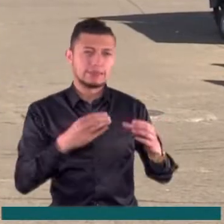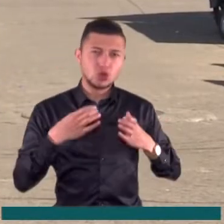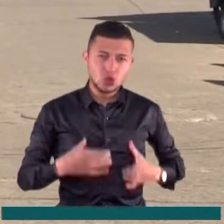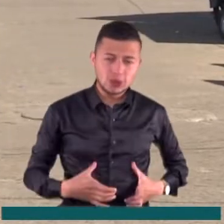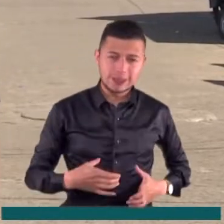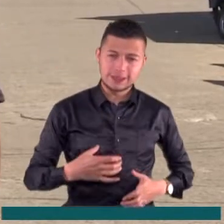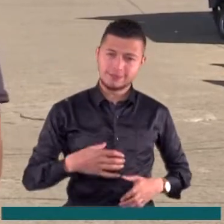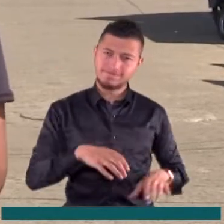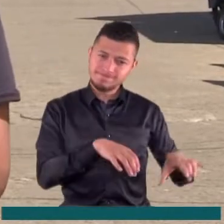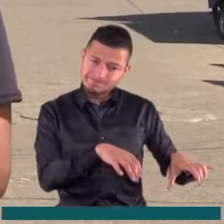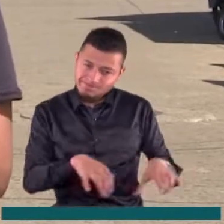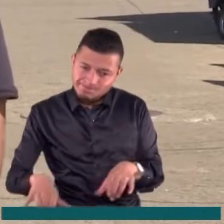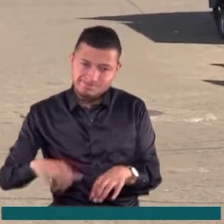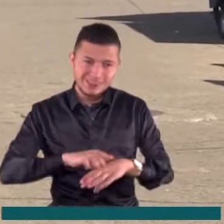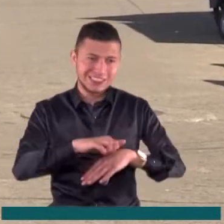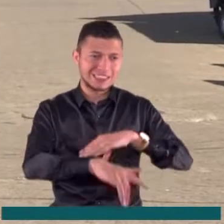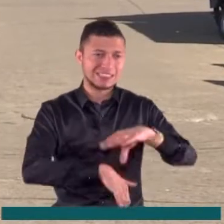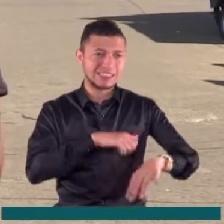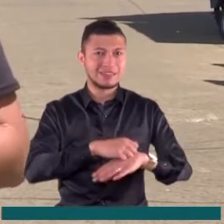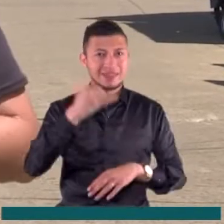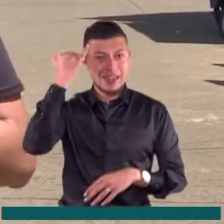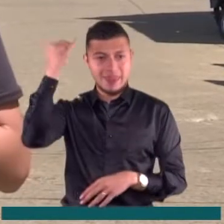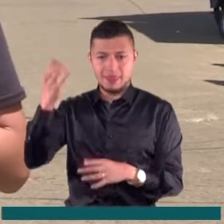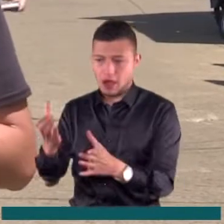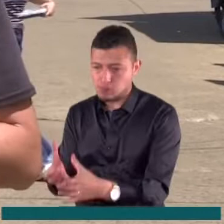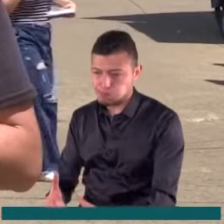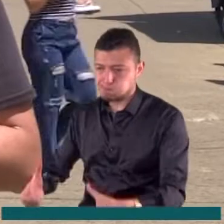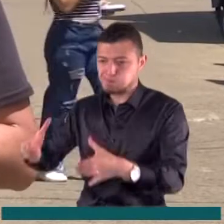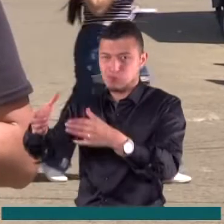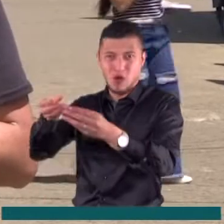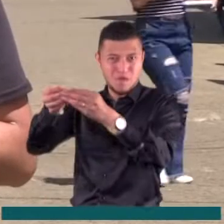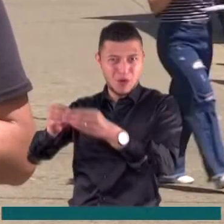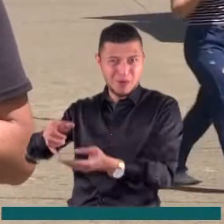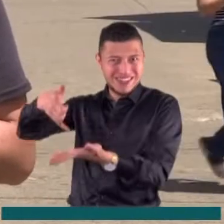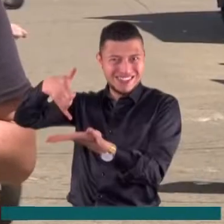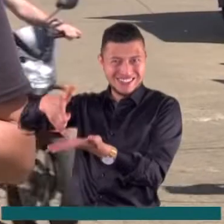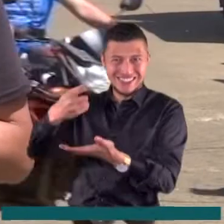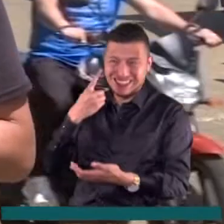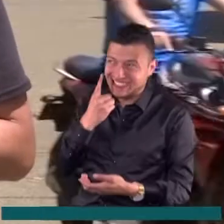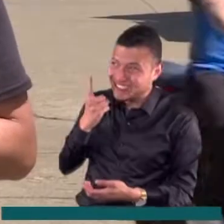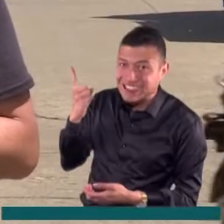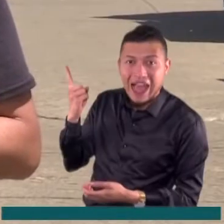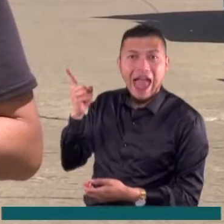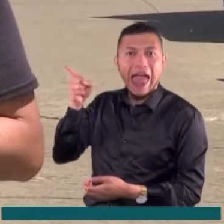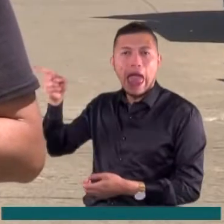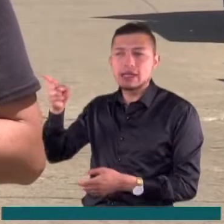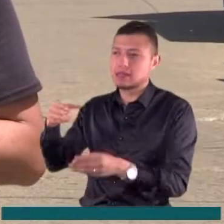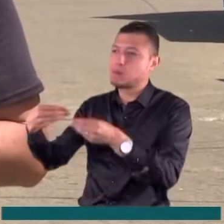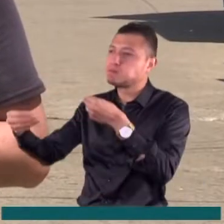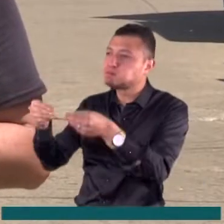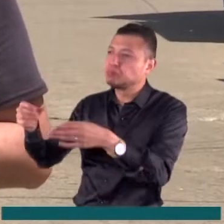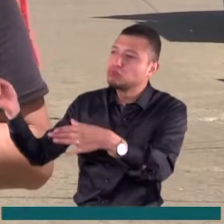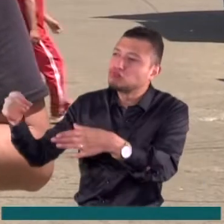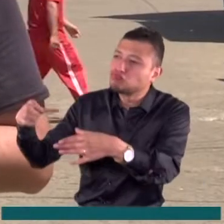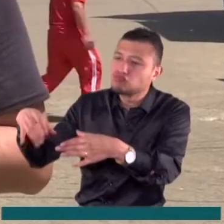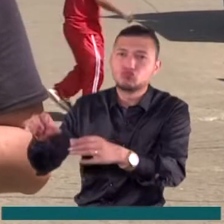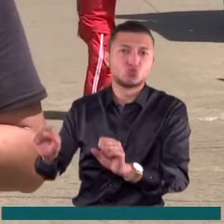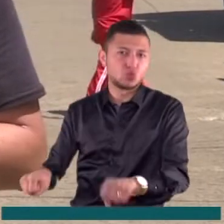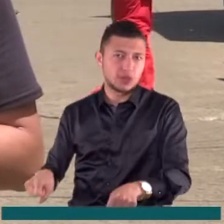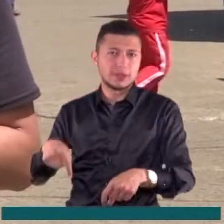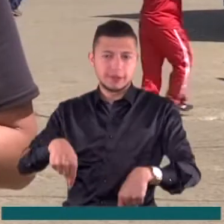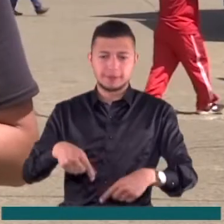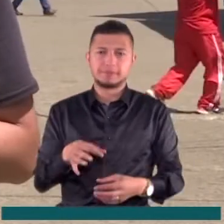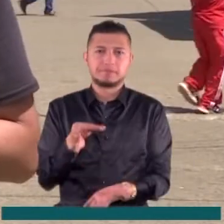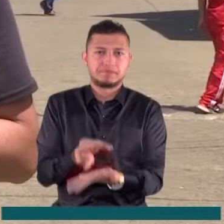cultura ciudadana del reciclaje es la instalación de estas canecas en forma de botella para recolectar los plásticos del municipio desde